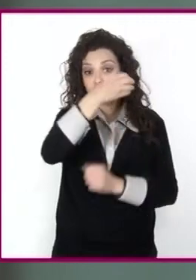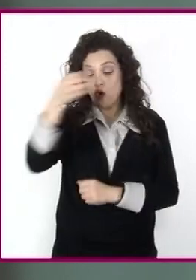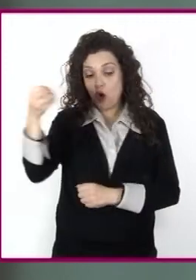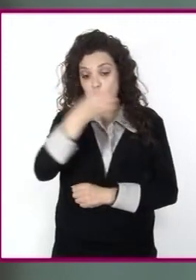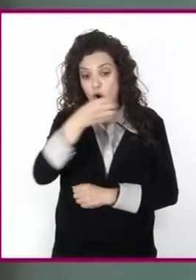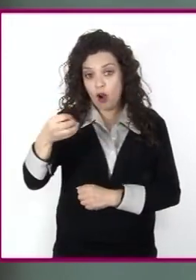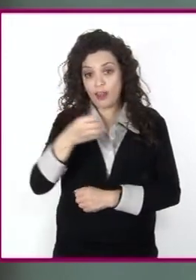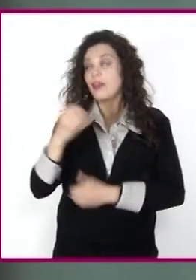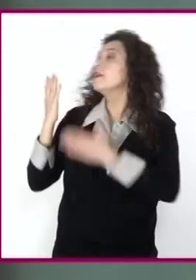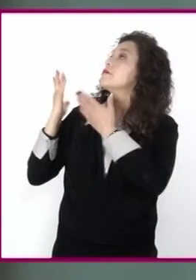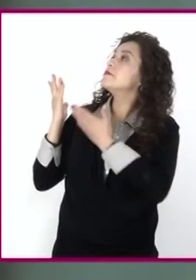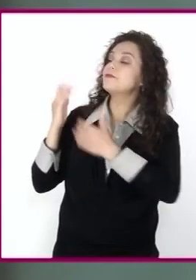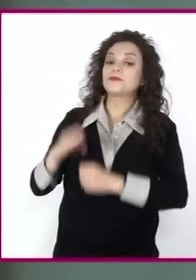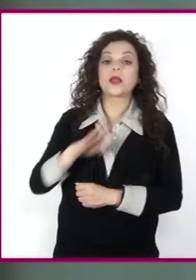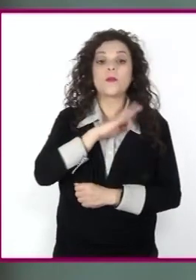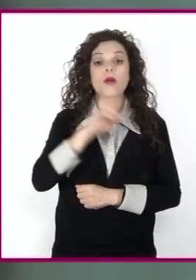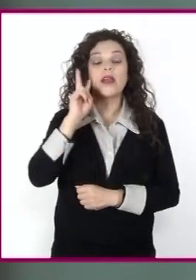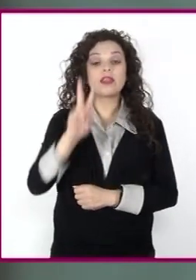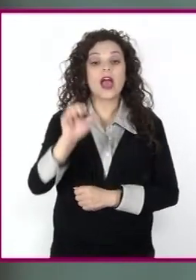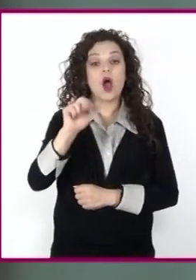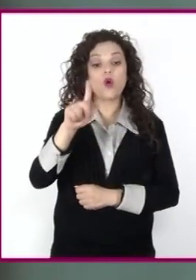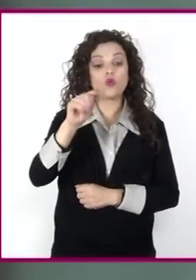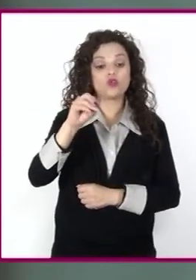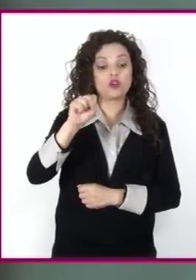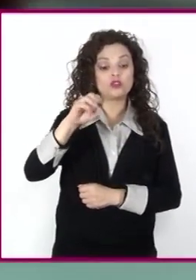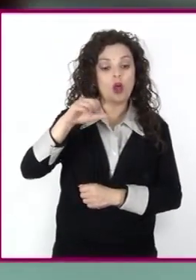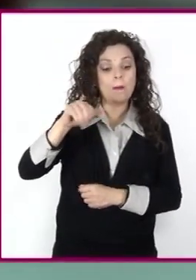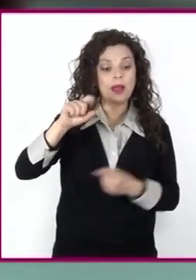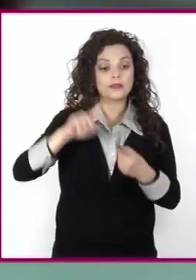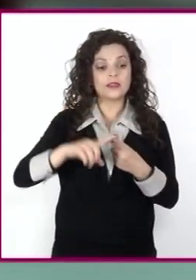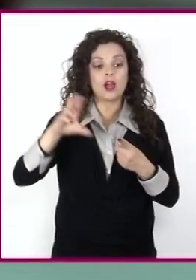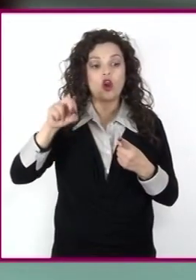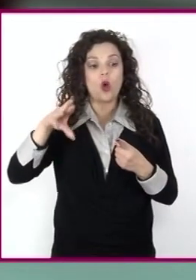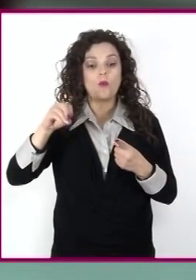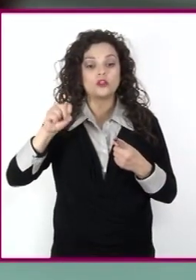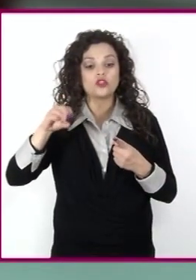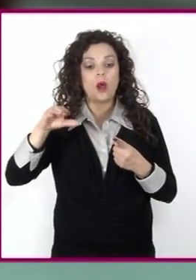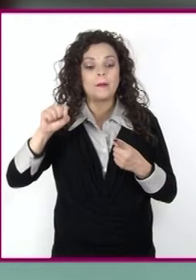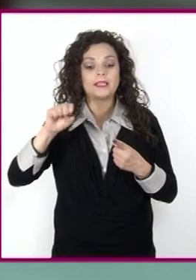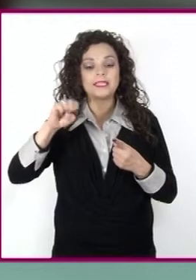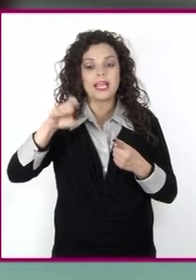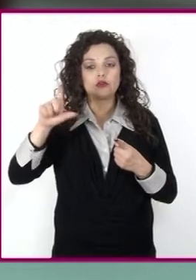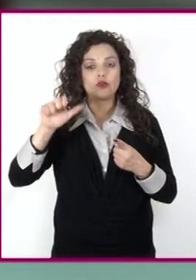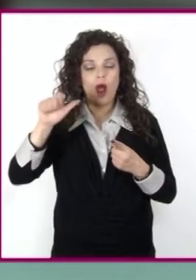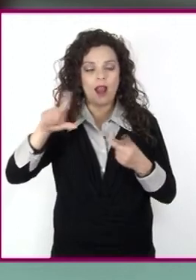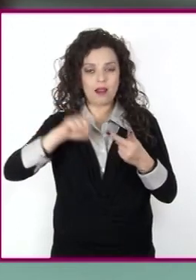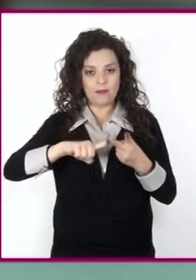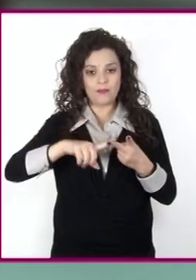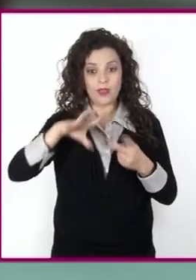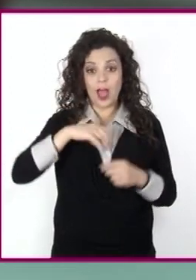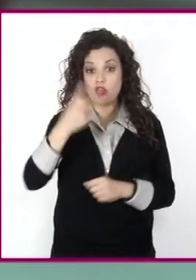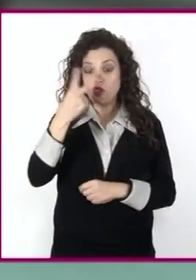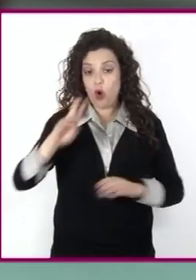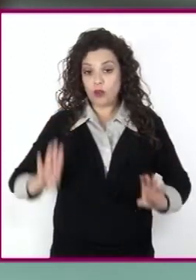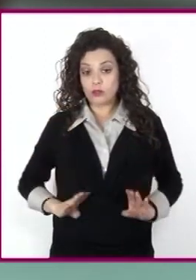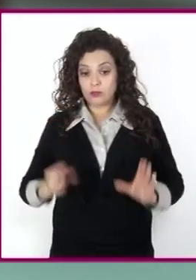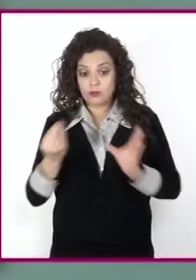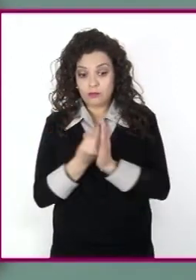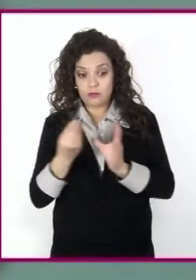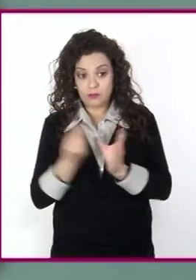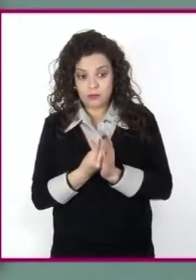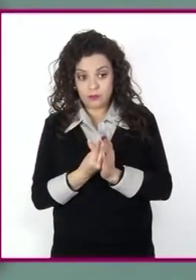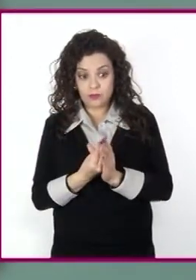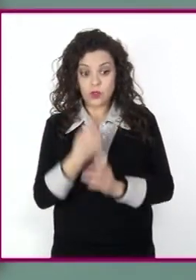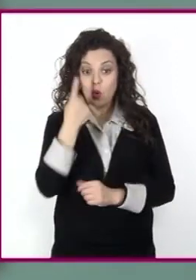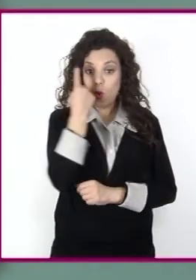ubicar a los autosomas y a los cromosomas sexuales. Mostramos dos cariotipos porque uno